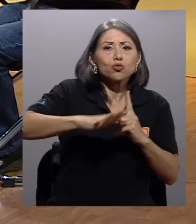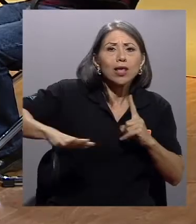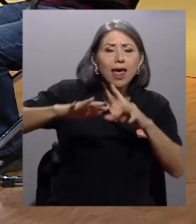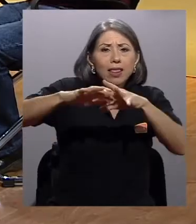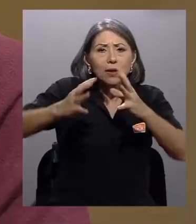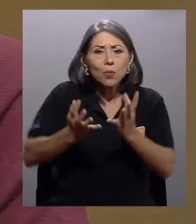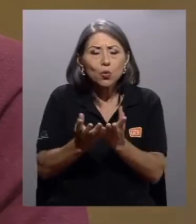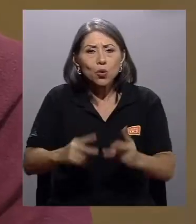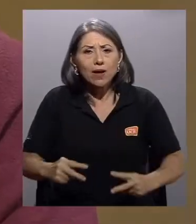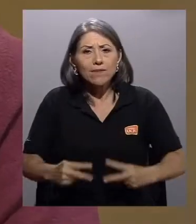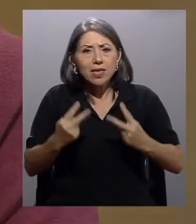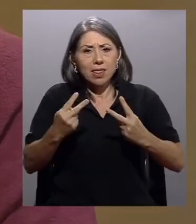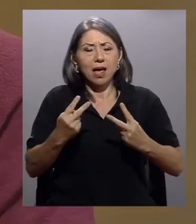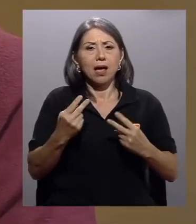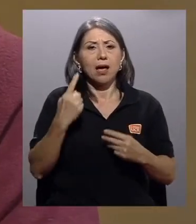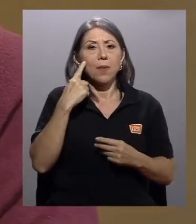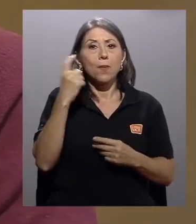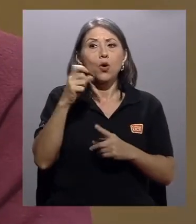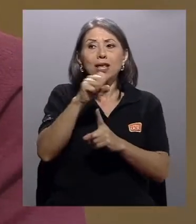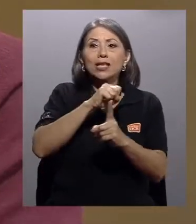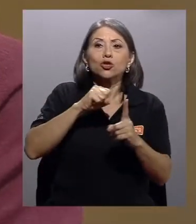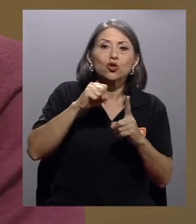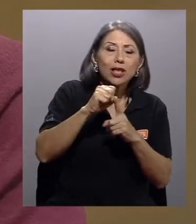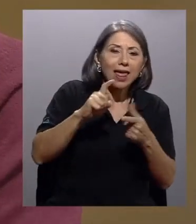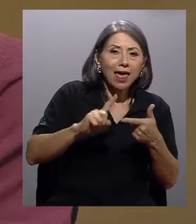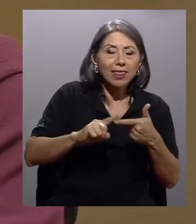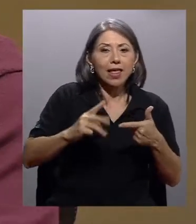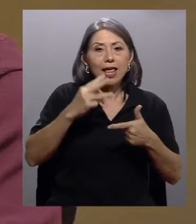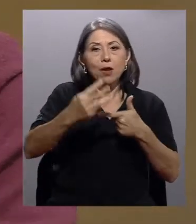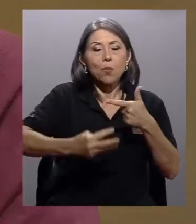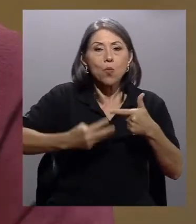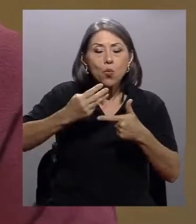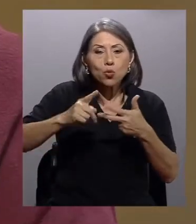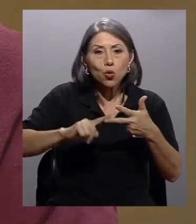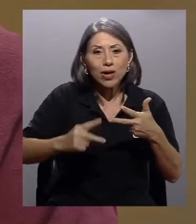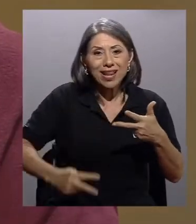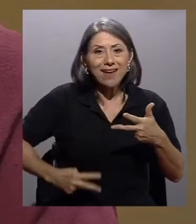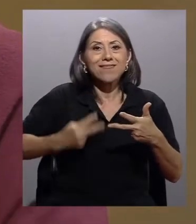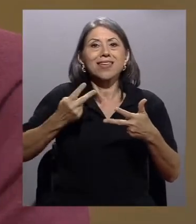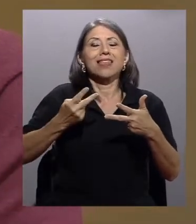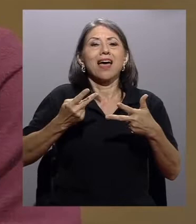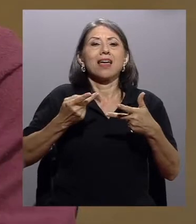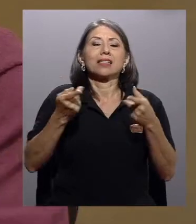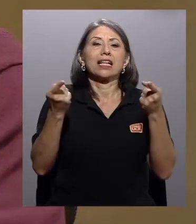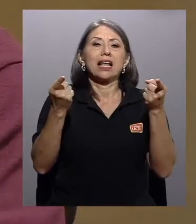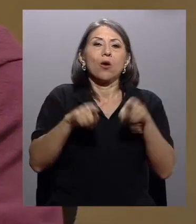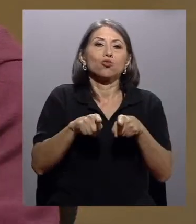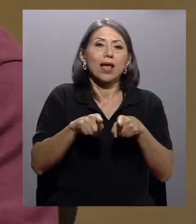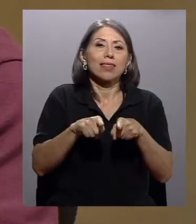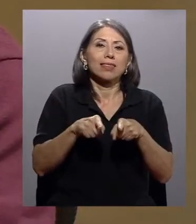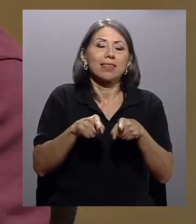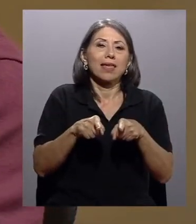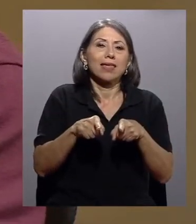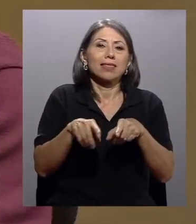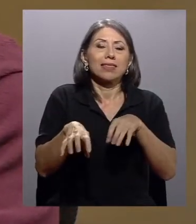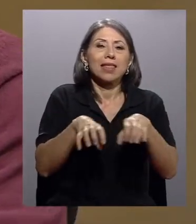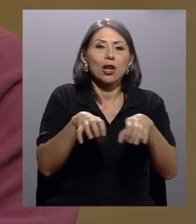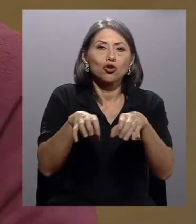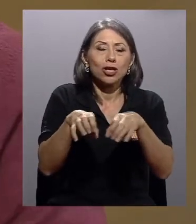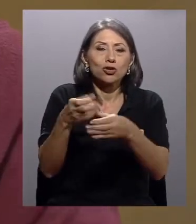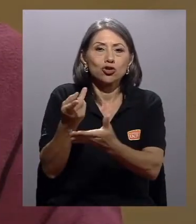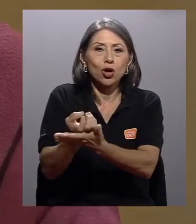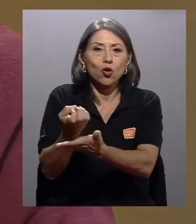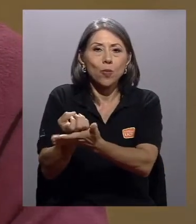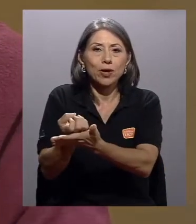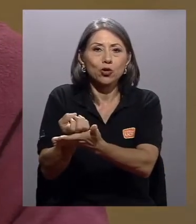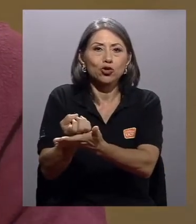vida, porque es la sociedad, el mundo y la vida el causante de los hechos económicos, y no los